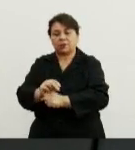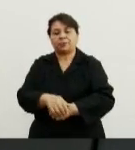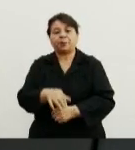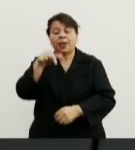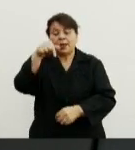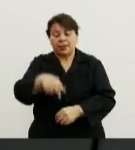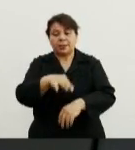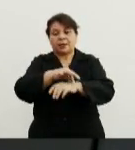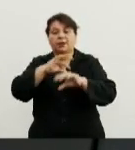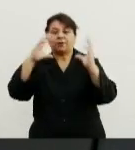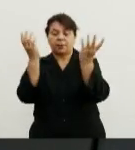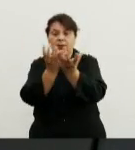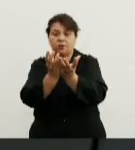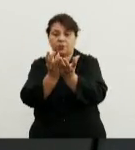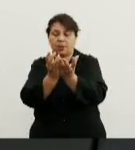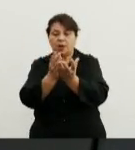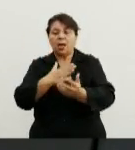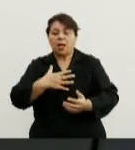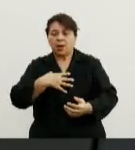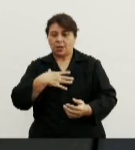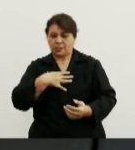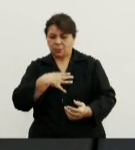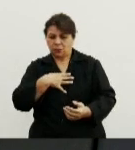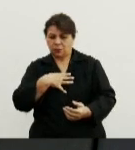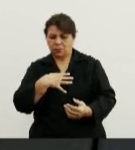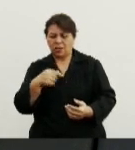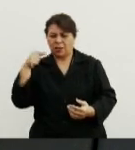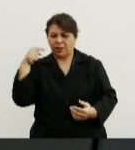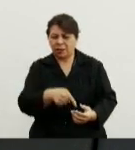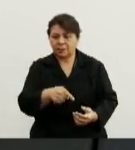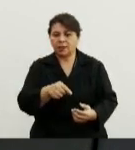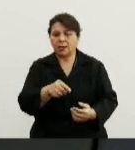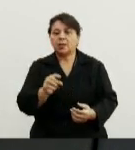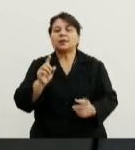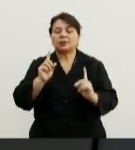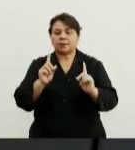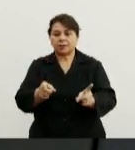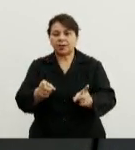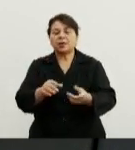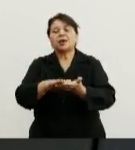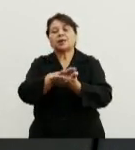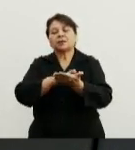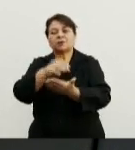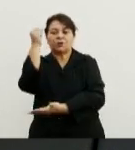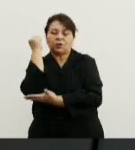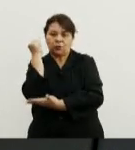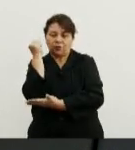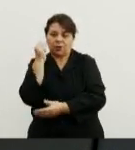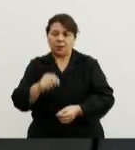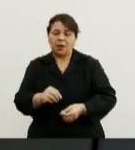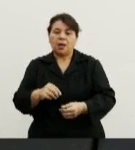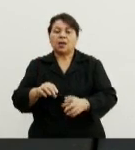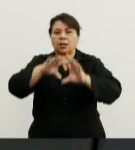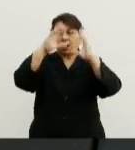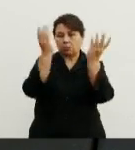pandemia no solo amenaza la salud también está produciendo consecuencias muy negativas en nuestra economía pasa en el mundo